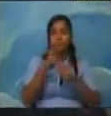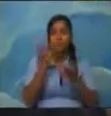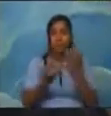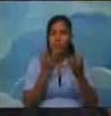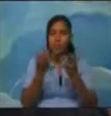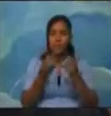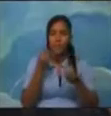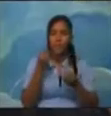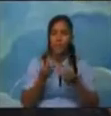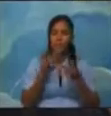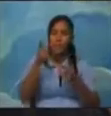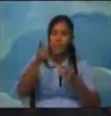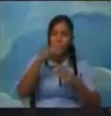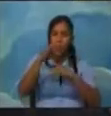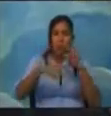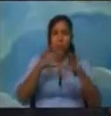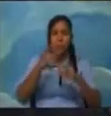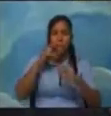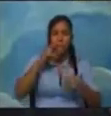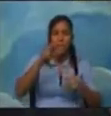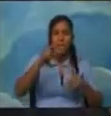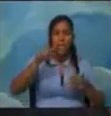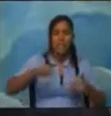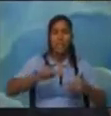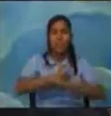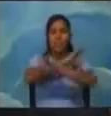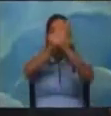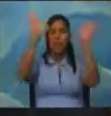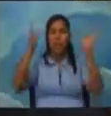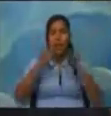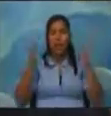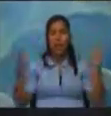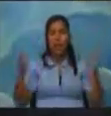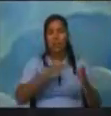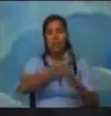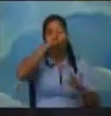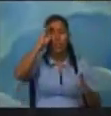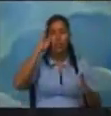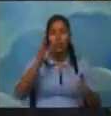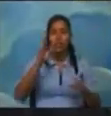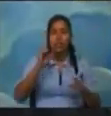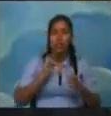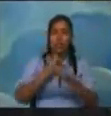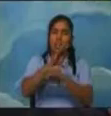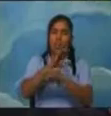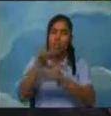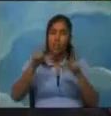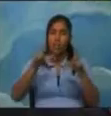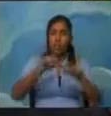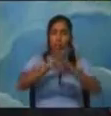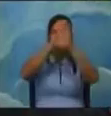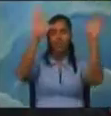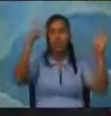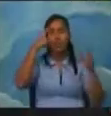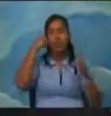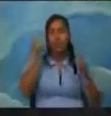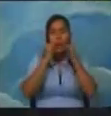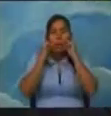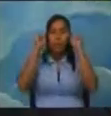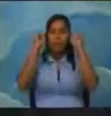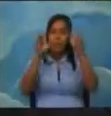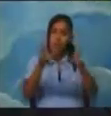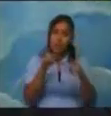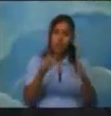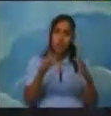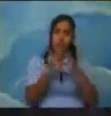a quemar el problema. Mire en esta mañana la grandeza de Dios que está saliendo desde estos matutinos para bendecir tu casa. Mira